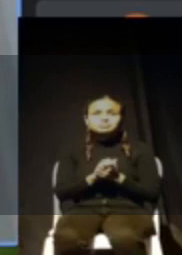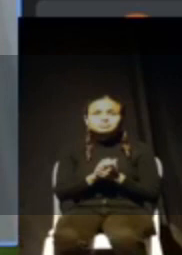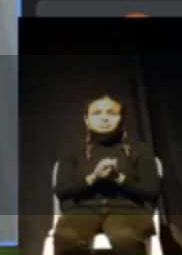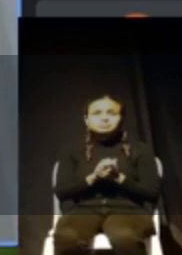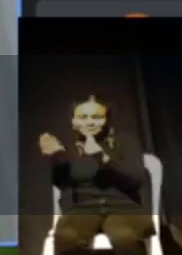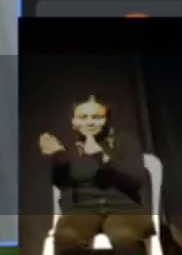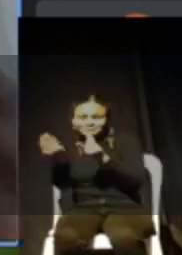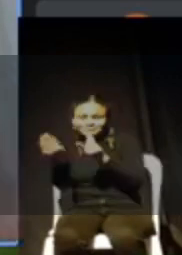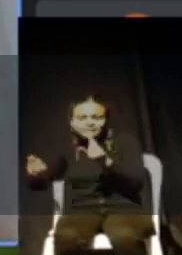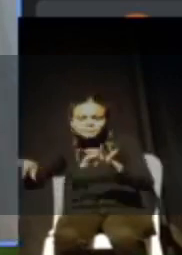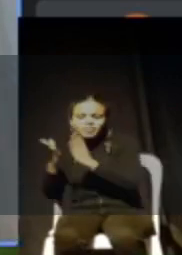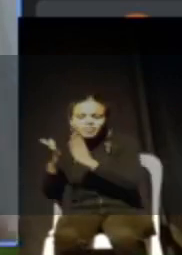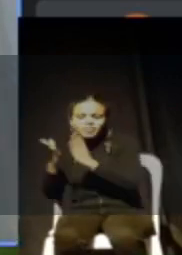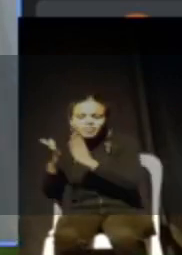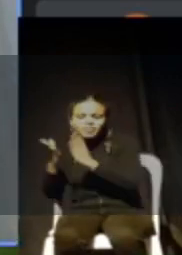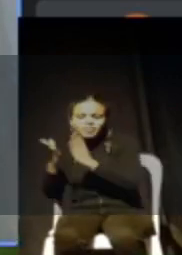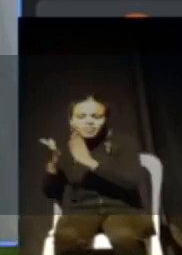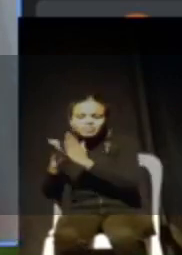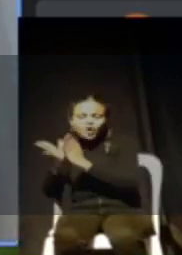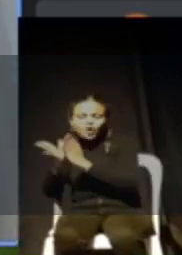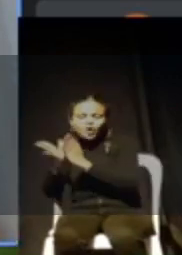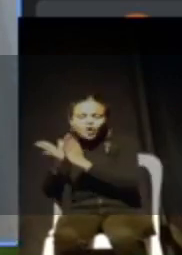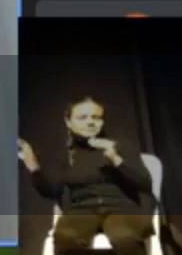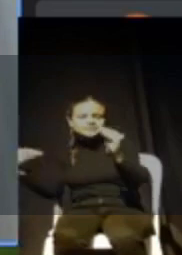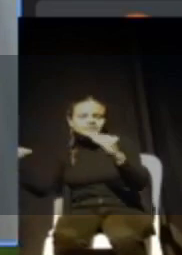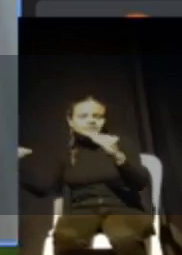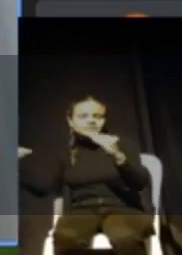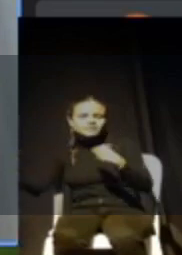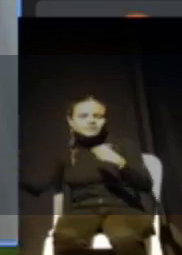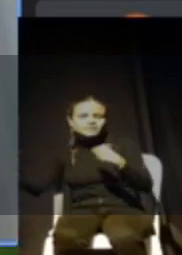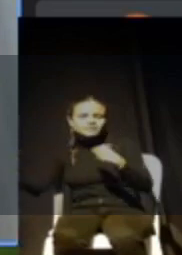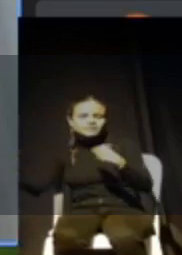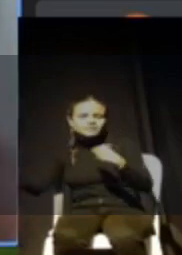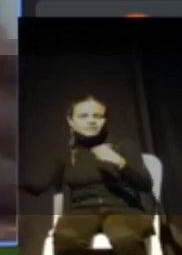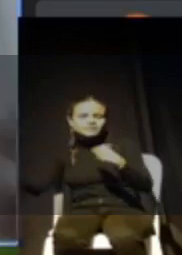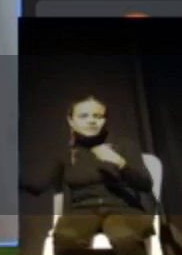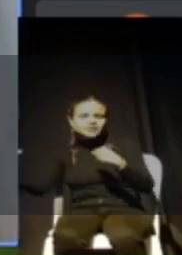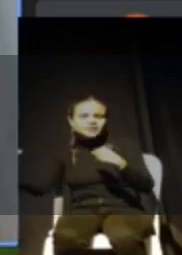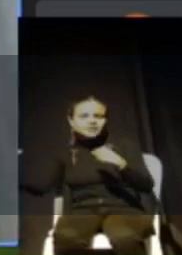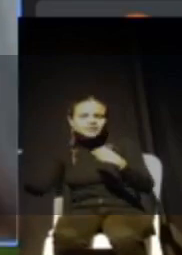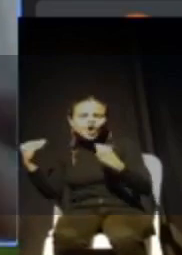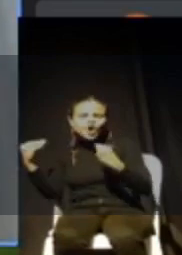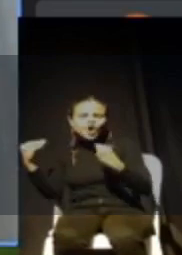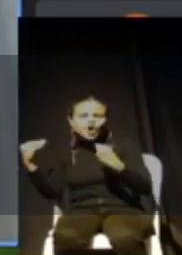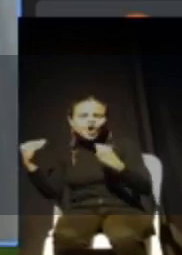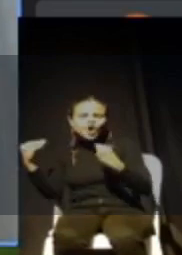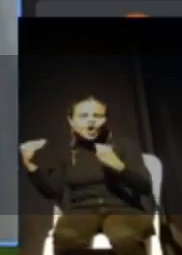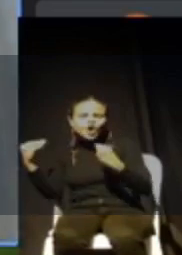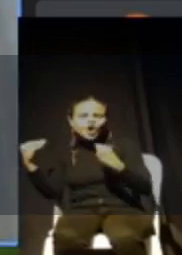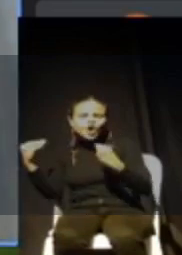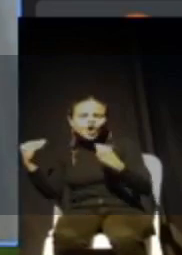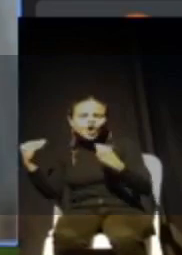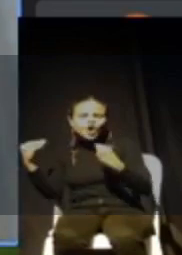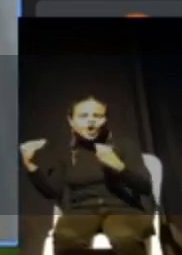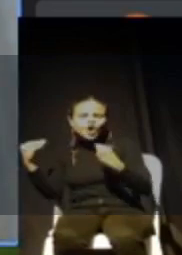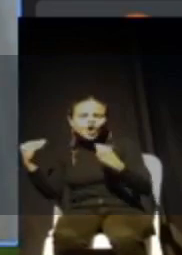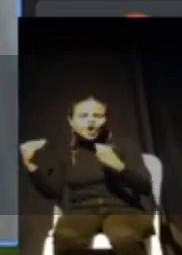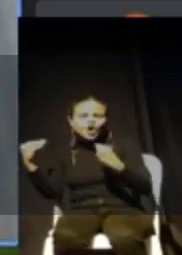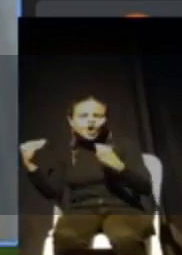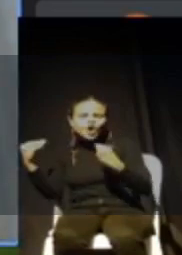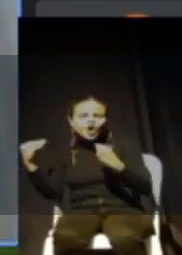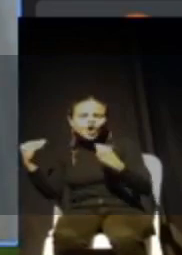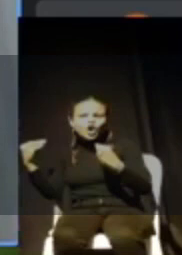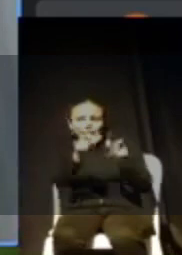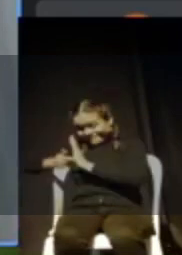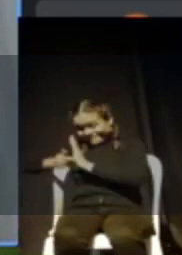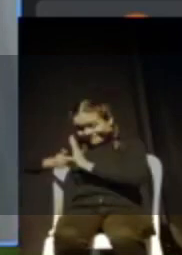endogámica flexible, en la medida en que parte la construcción de horizontes de vida desde para con los pueblos afrocolombianos antes de plantear los diálogos con